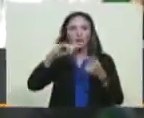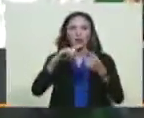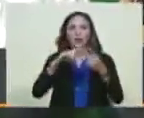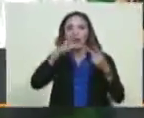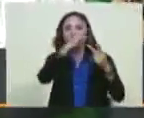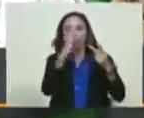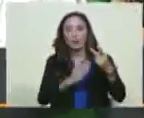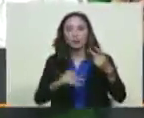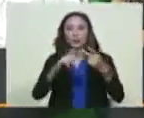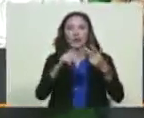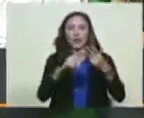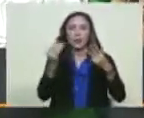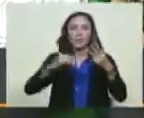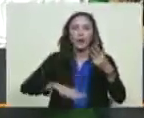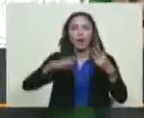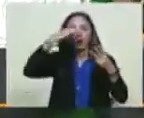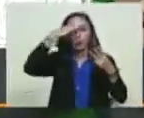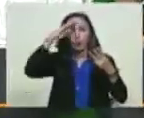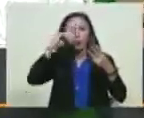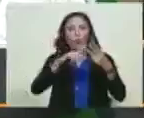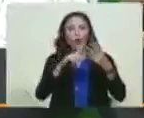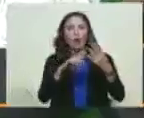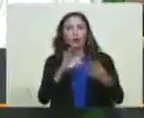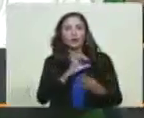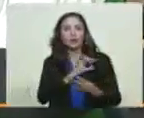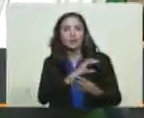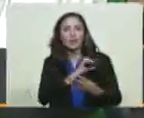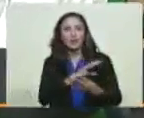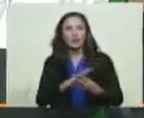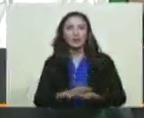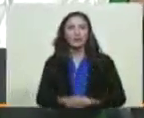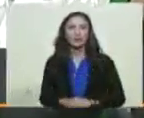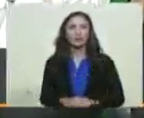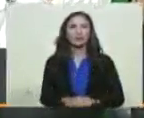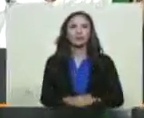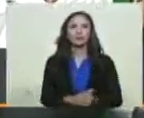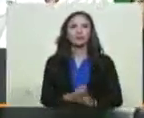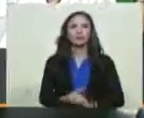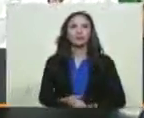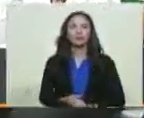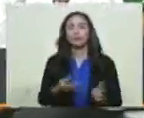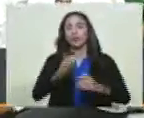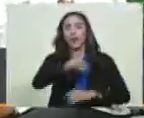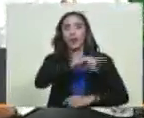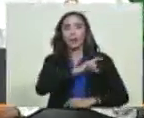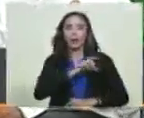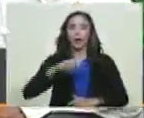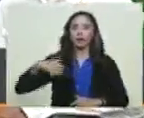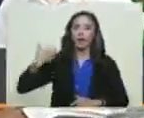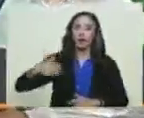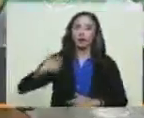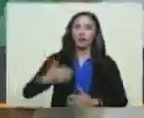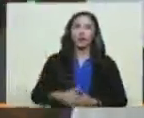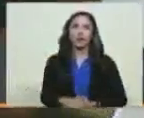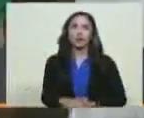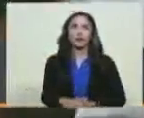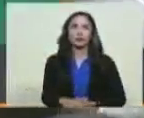brasil de cuba de chile españa argentina